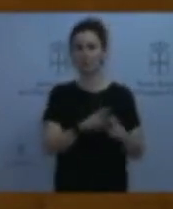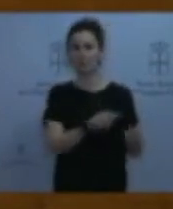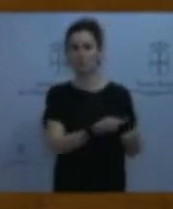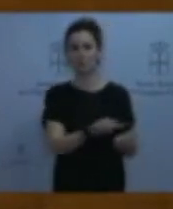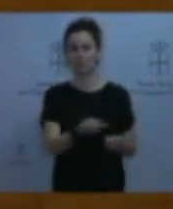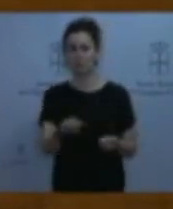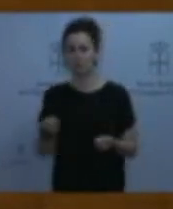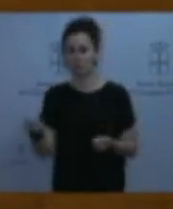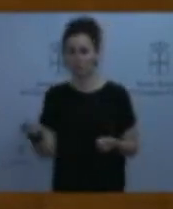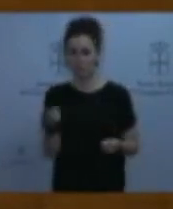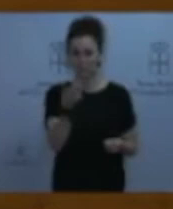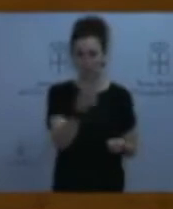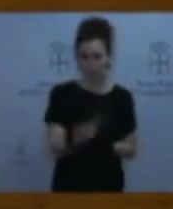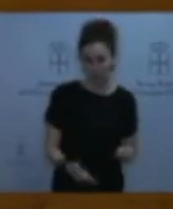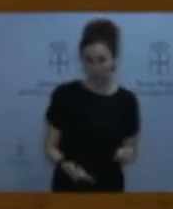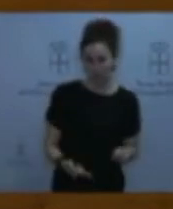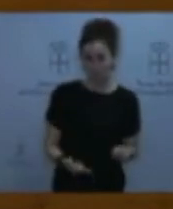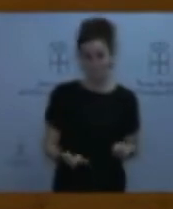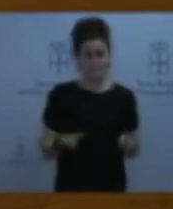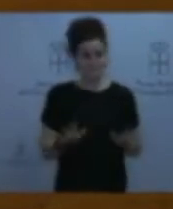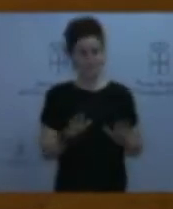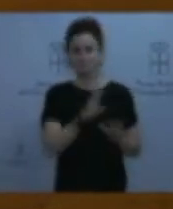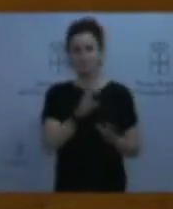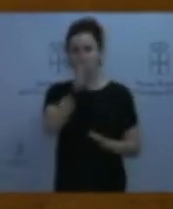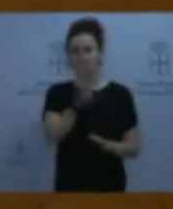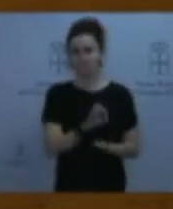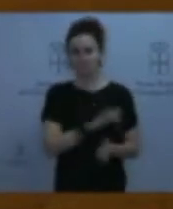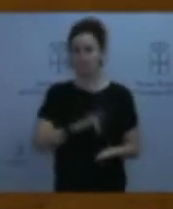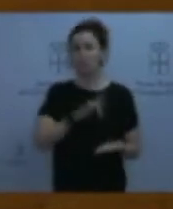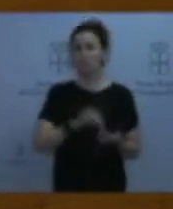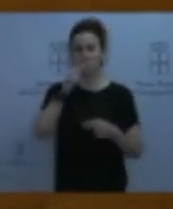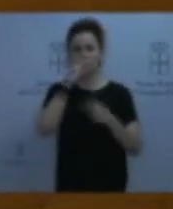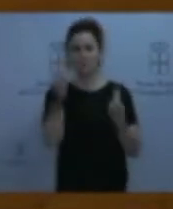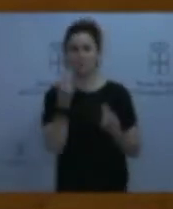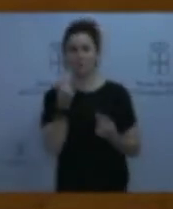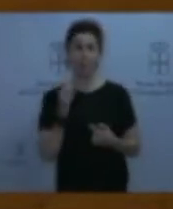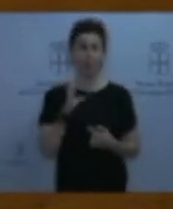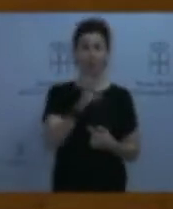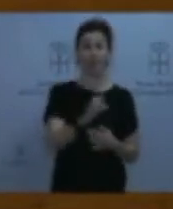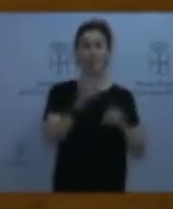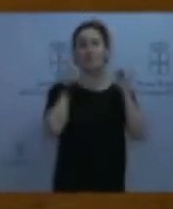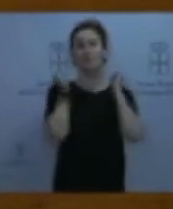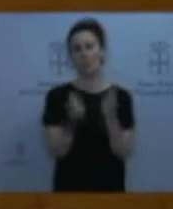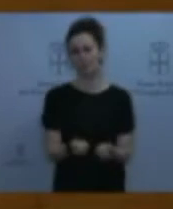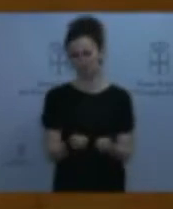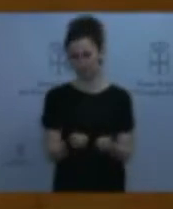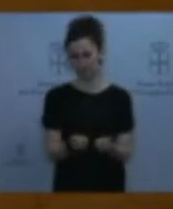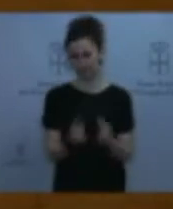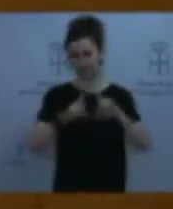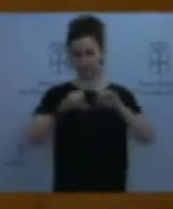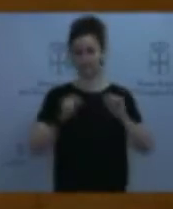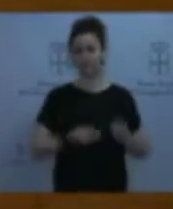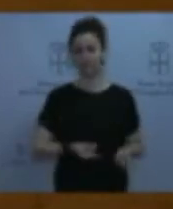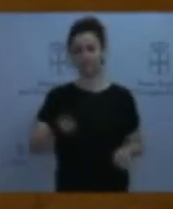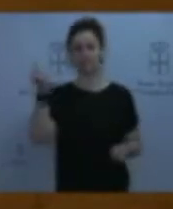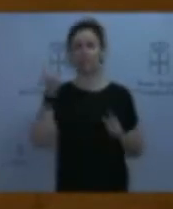de dividendos que no repercuten en ese 30% de accionistas públicos de la Junta General de Ayuntamiento de Gijón, no repercuten en Asturias, sino que vuelan